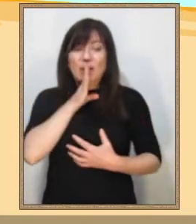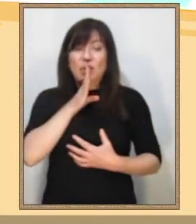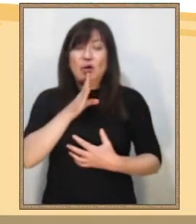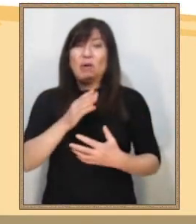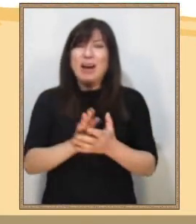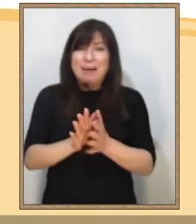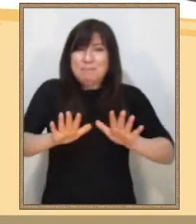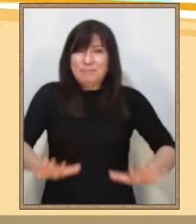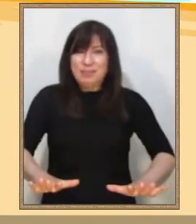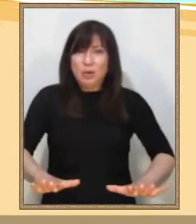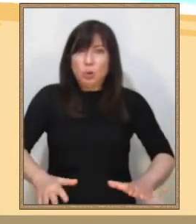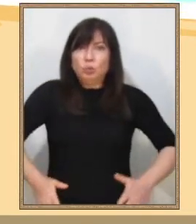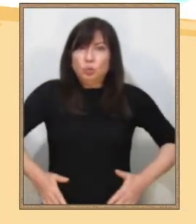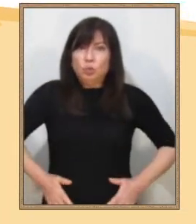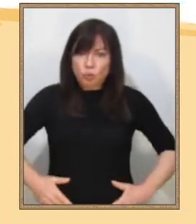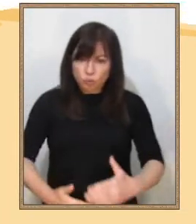pies y subo cadera.